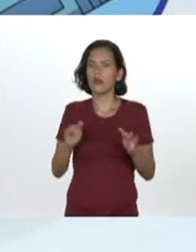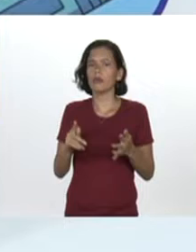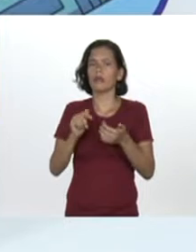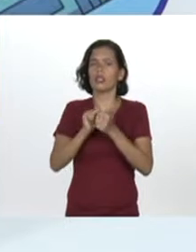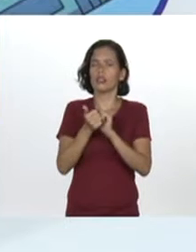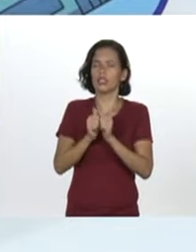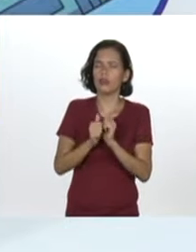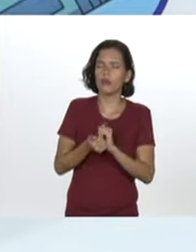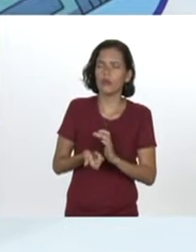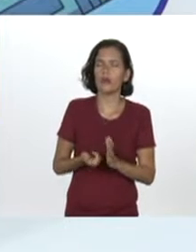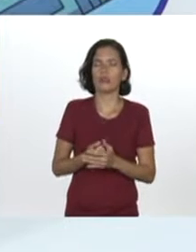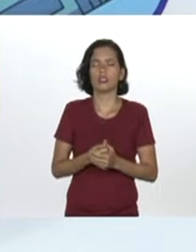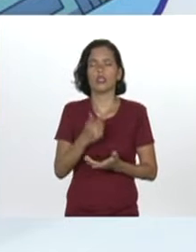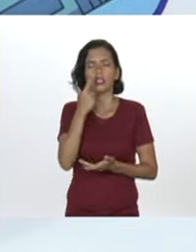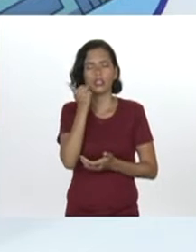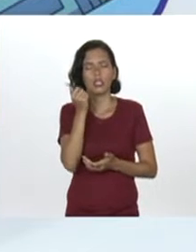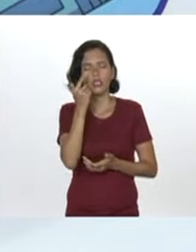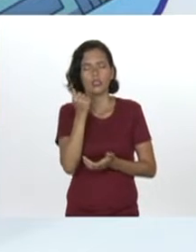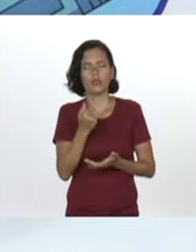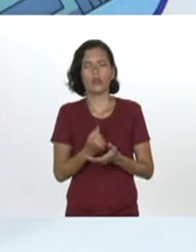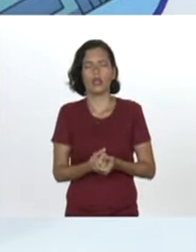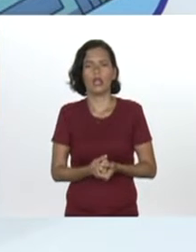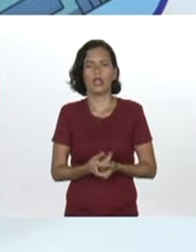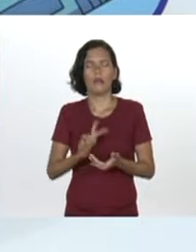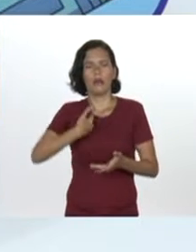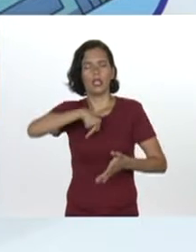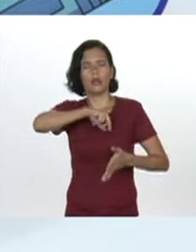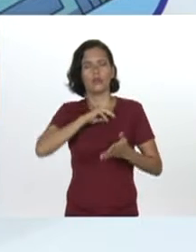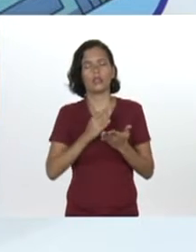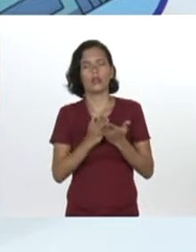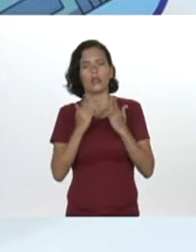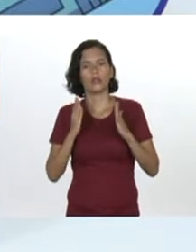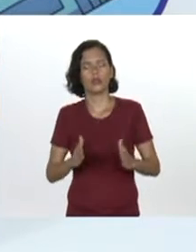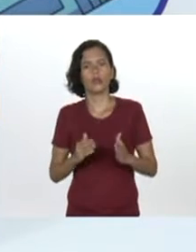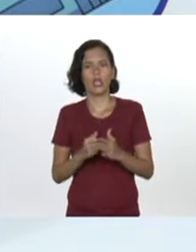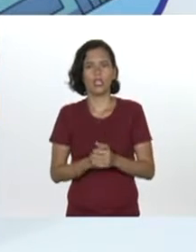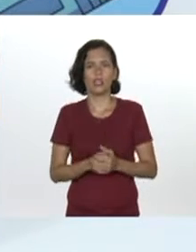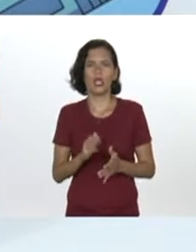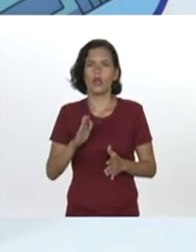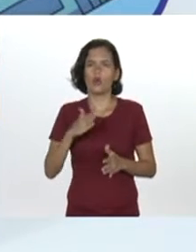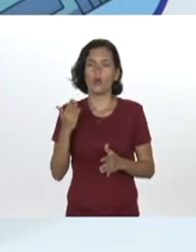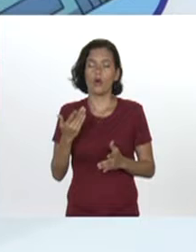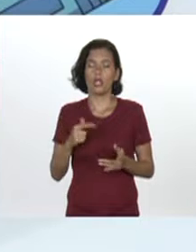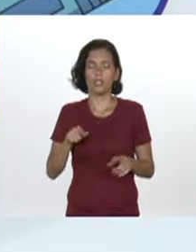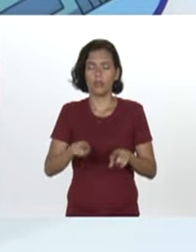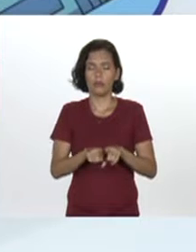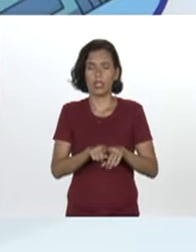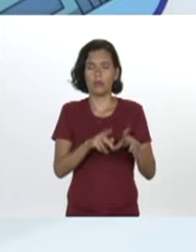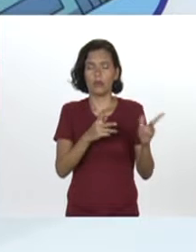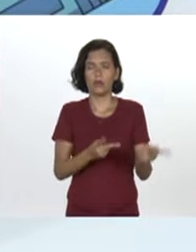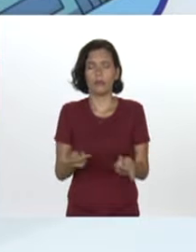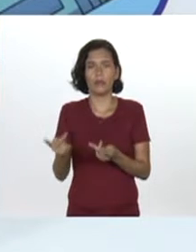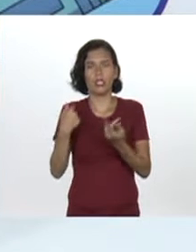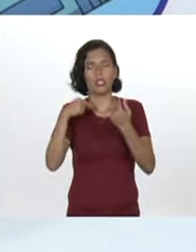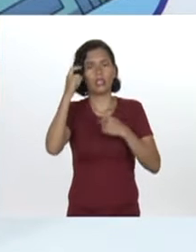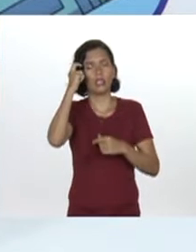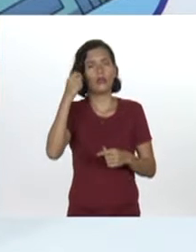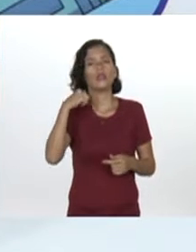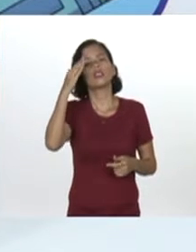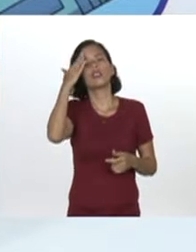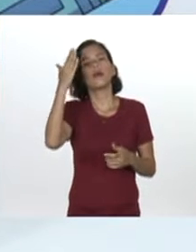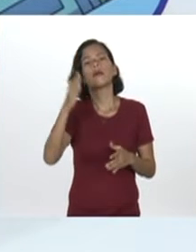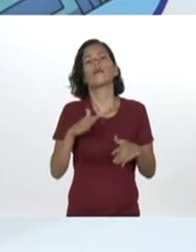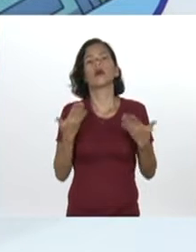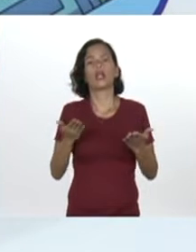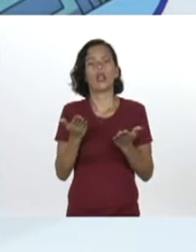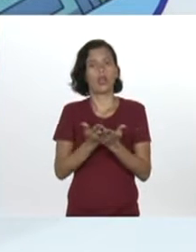deportes tradicionales para que nuestros practicantes, nuestros estudiantes, al cual también les damos la bienvenida el día de hoy, sabemos